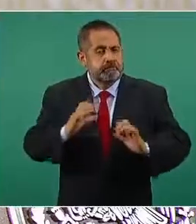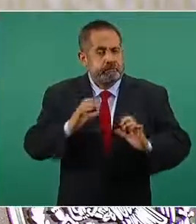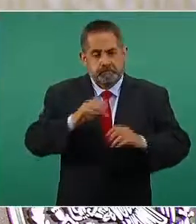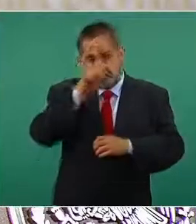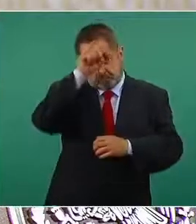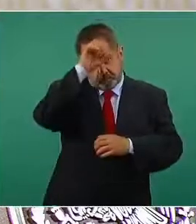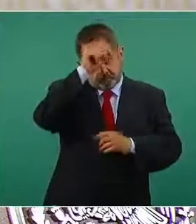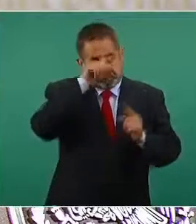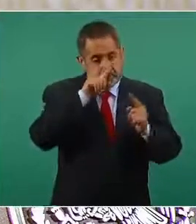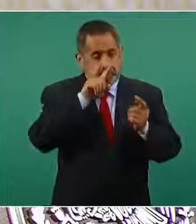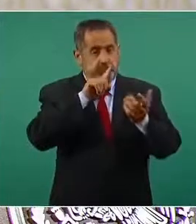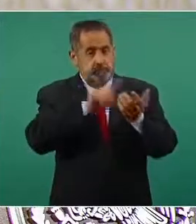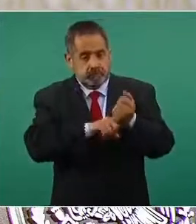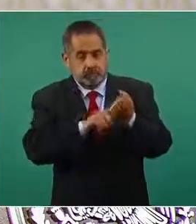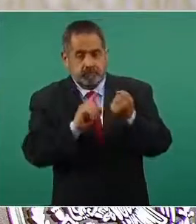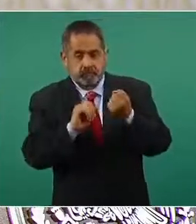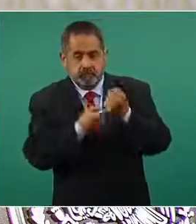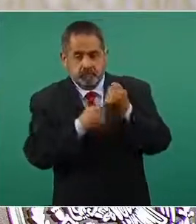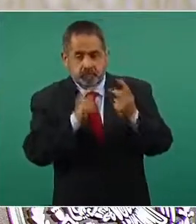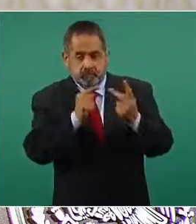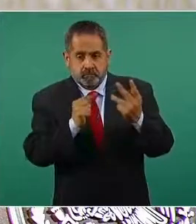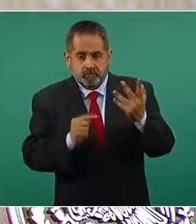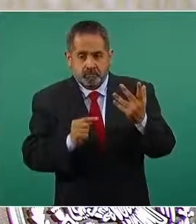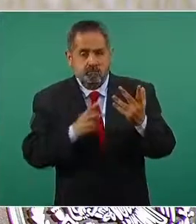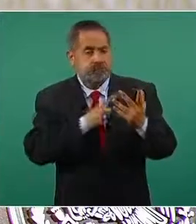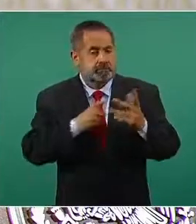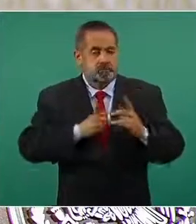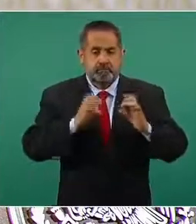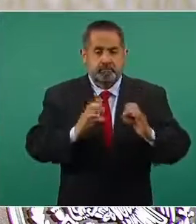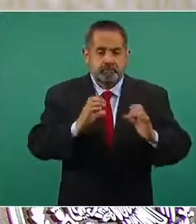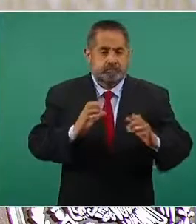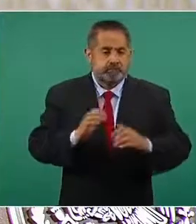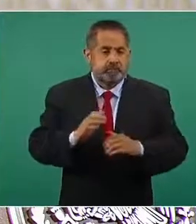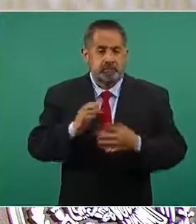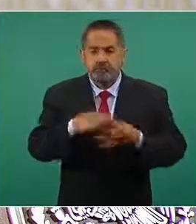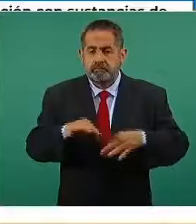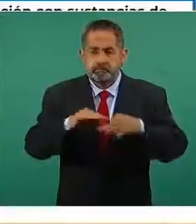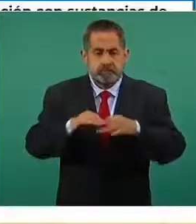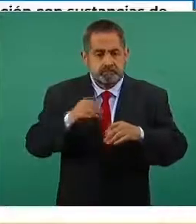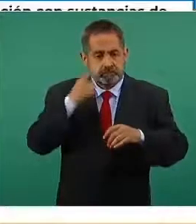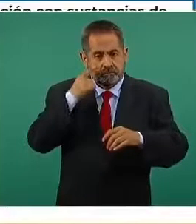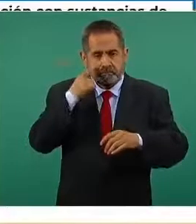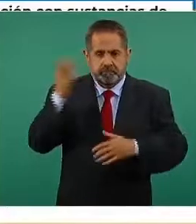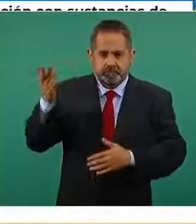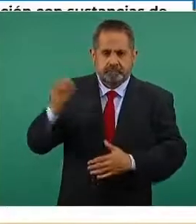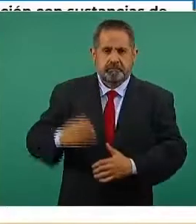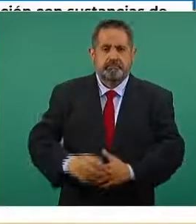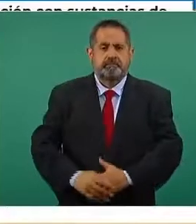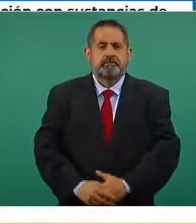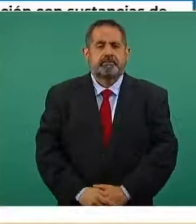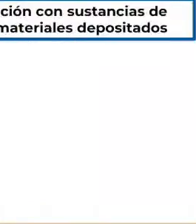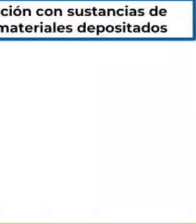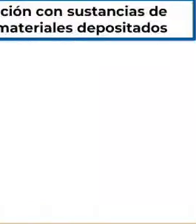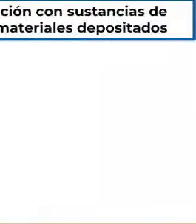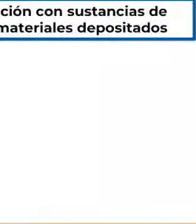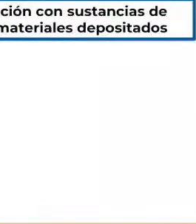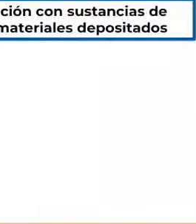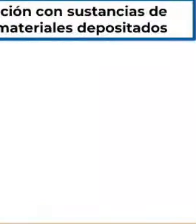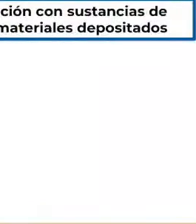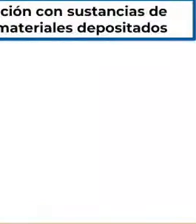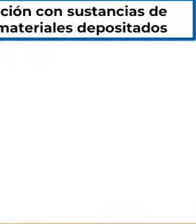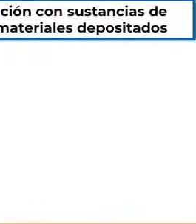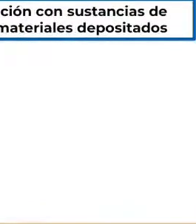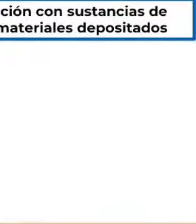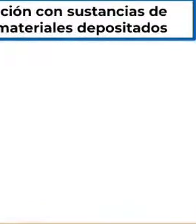minería dependiendo de la fase en que se encuentre. Las principales fases en la minería, y estoy hablando